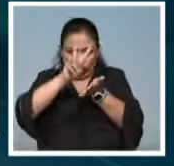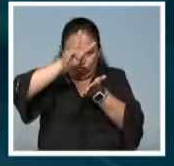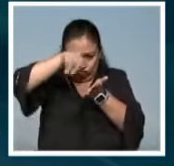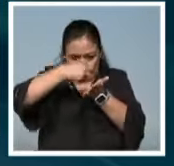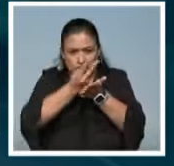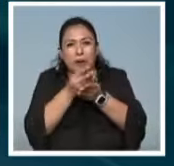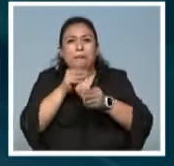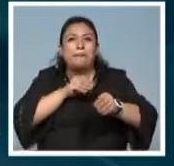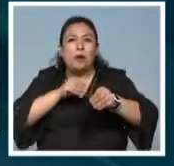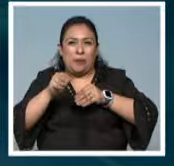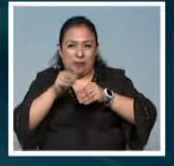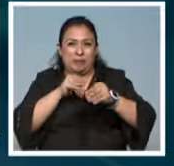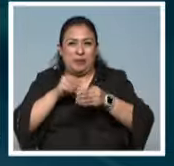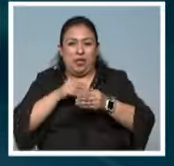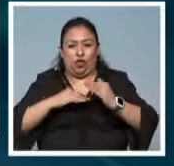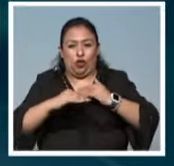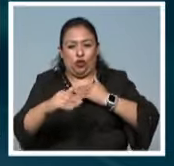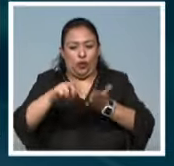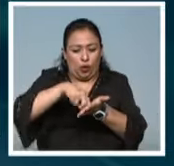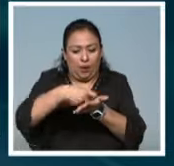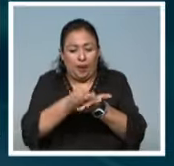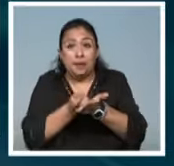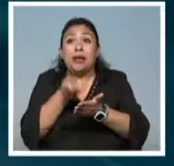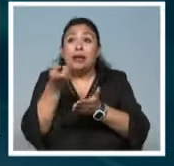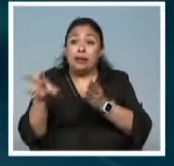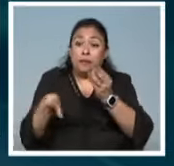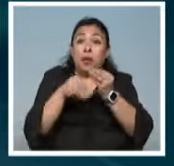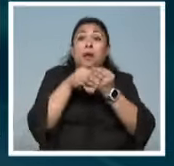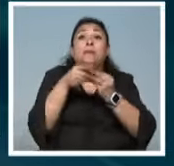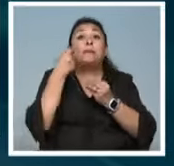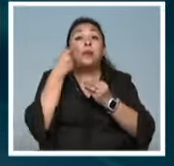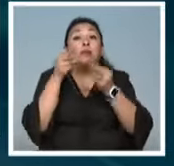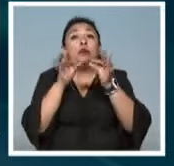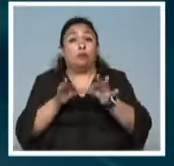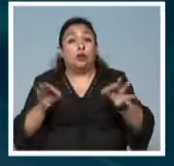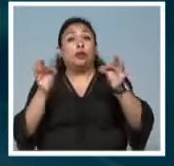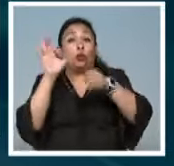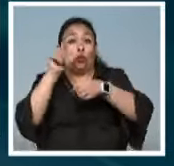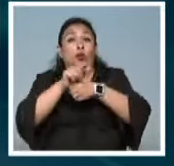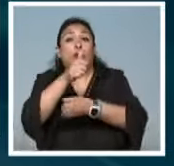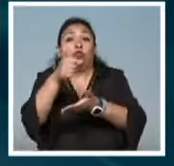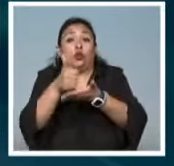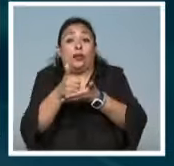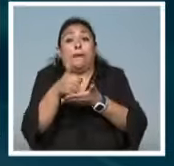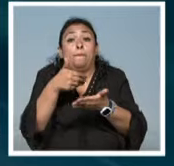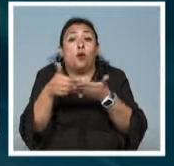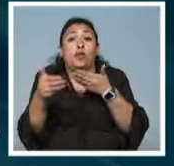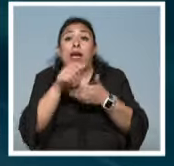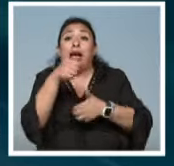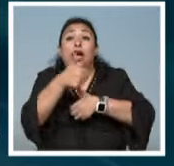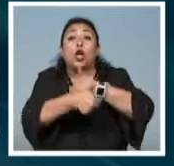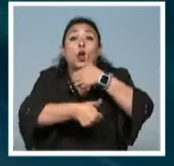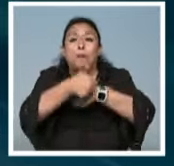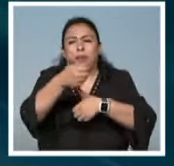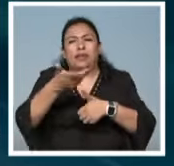y movimientos de suelo. Con esta incorporación se da importancia a la cultura urbana moderna en las